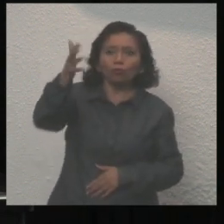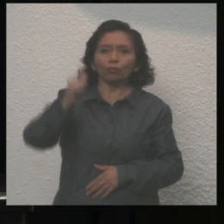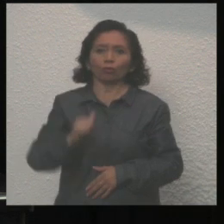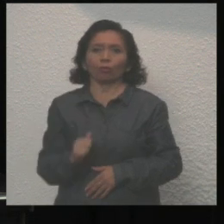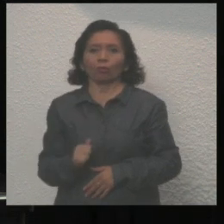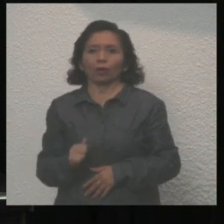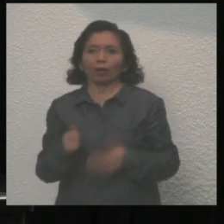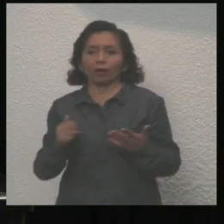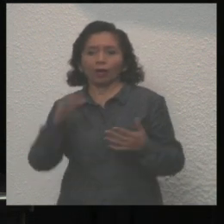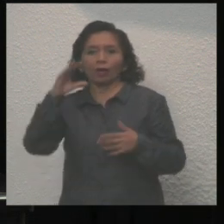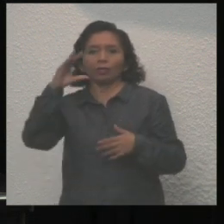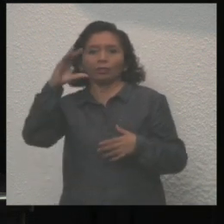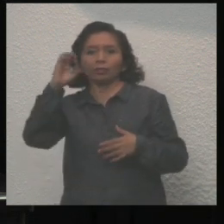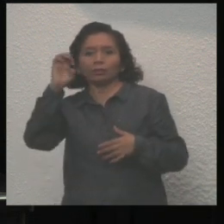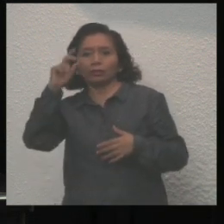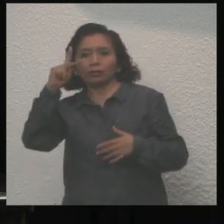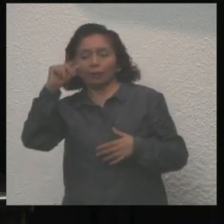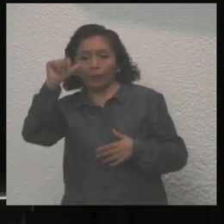de la CEPAL.